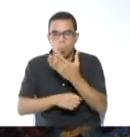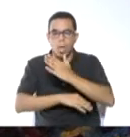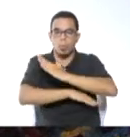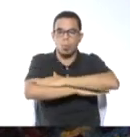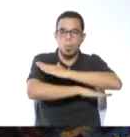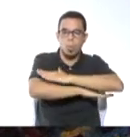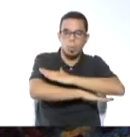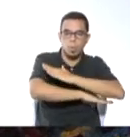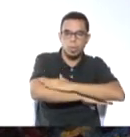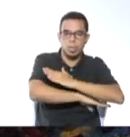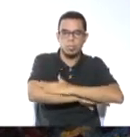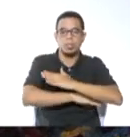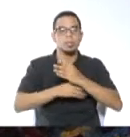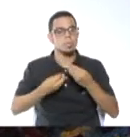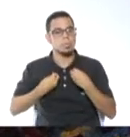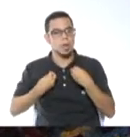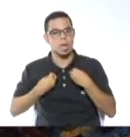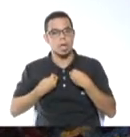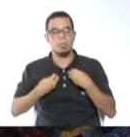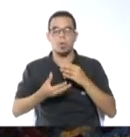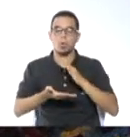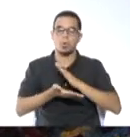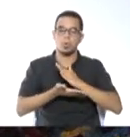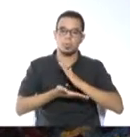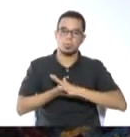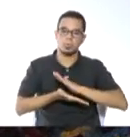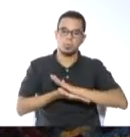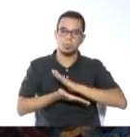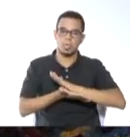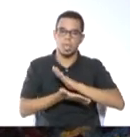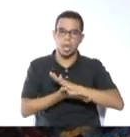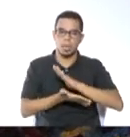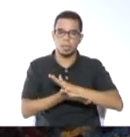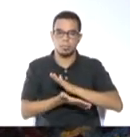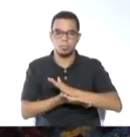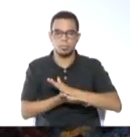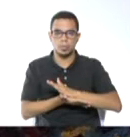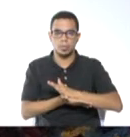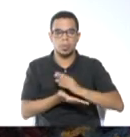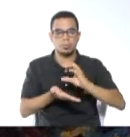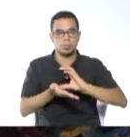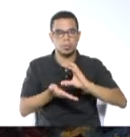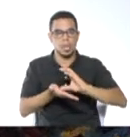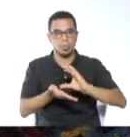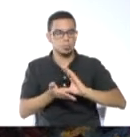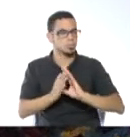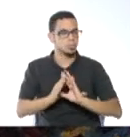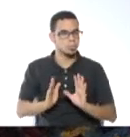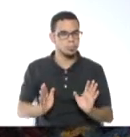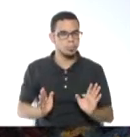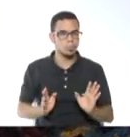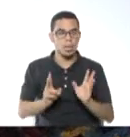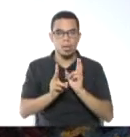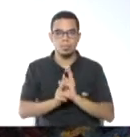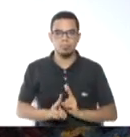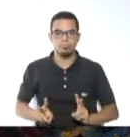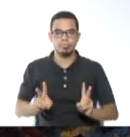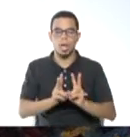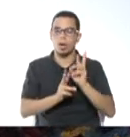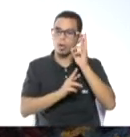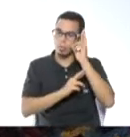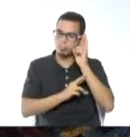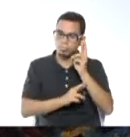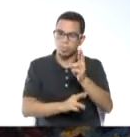una sociedad donde no haya discriminación, donde hay una sociedad de verdad basada en valores de respeto a la